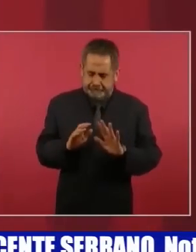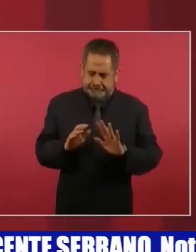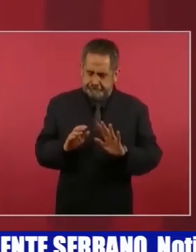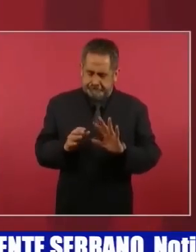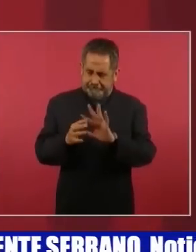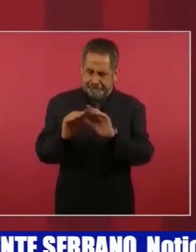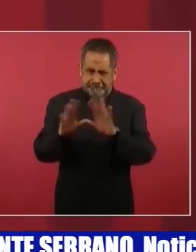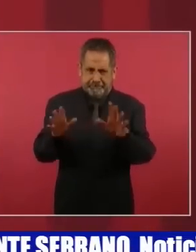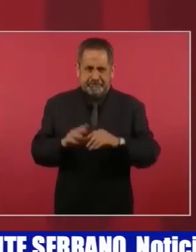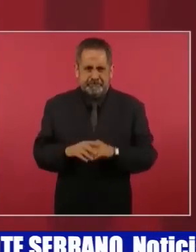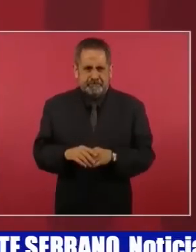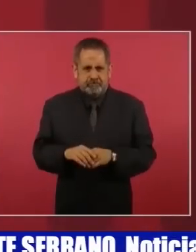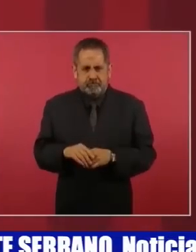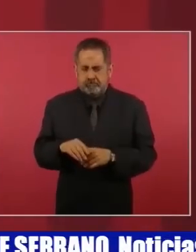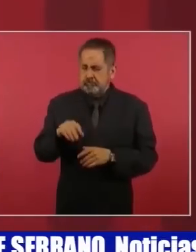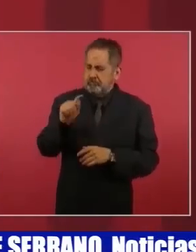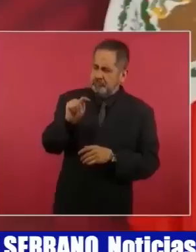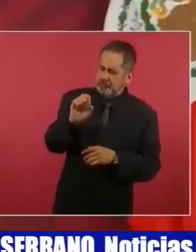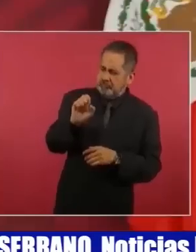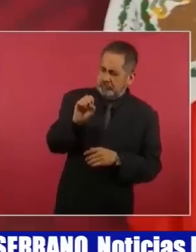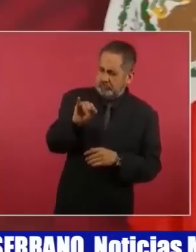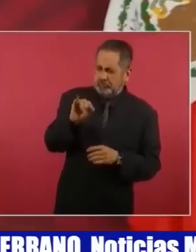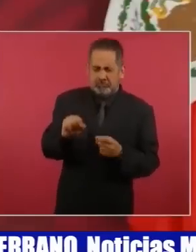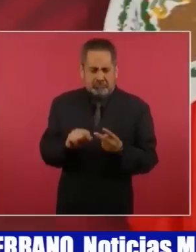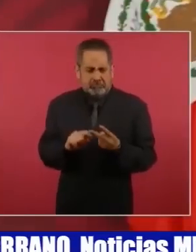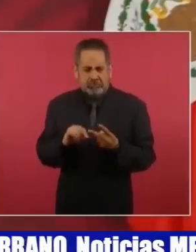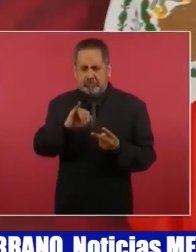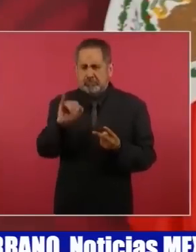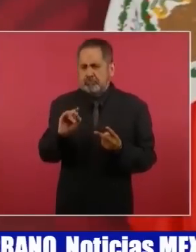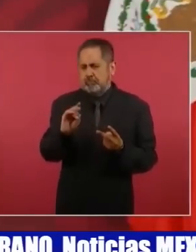y se habla de tesis y de jurisprudencia